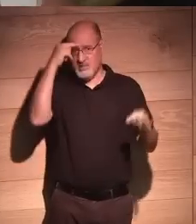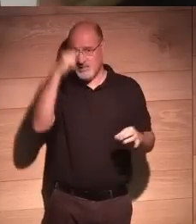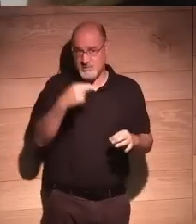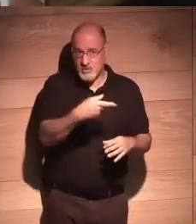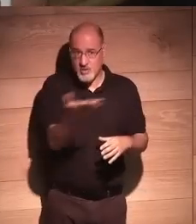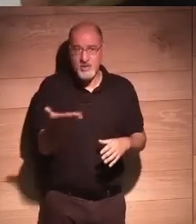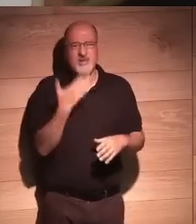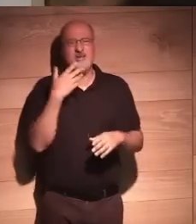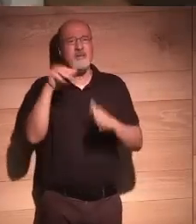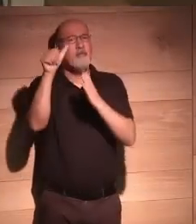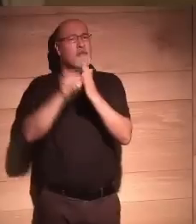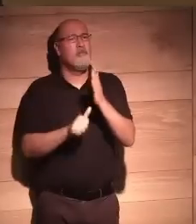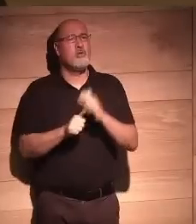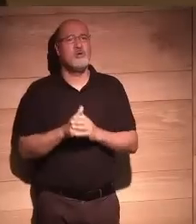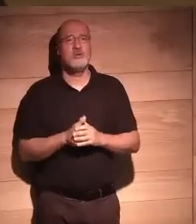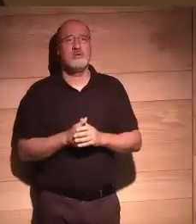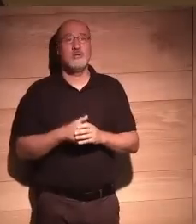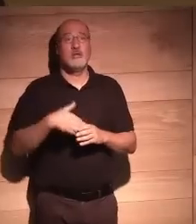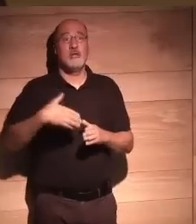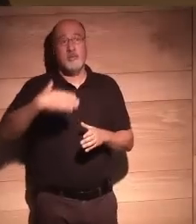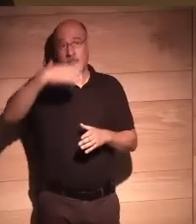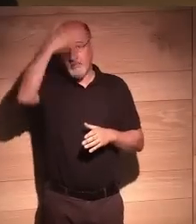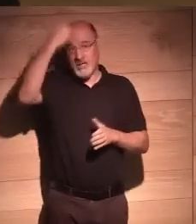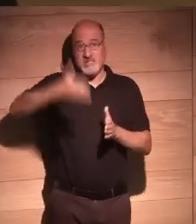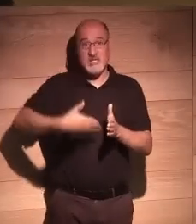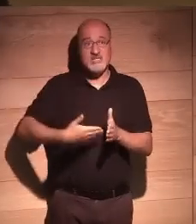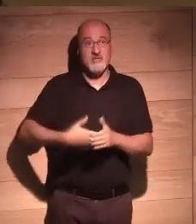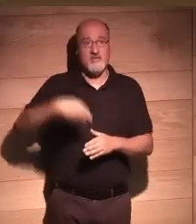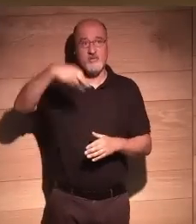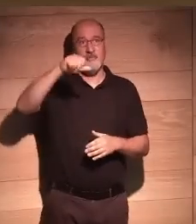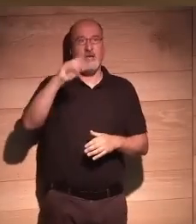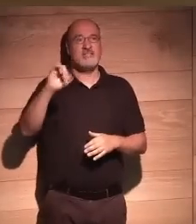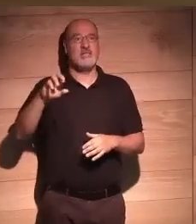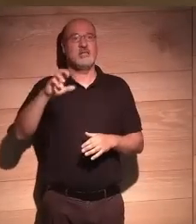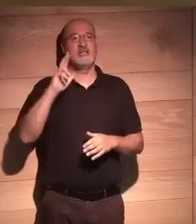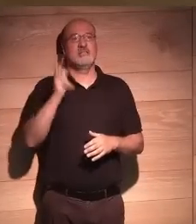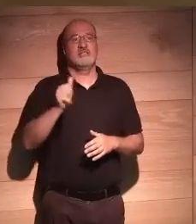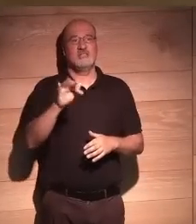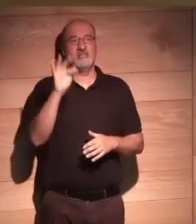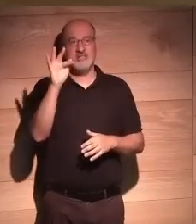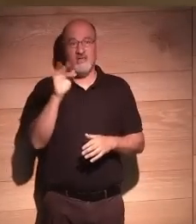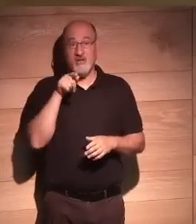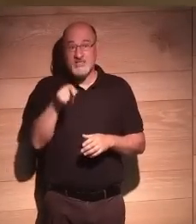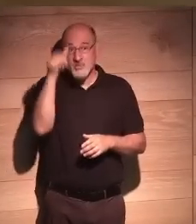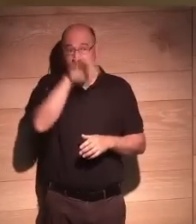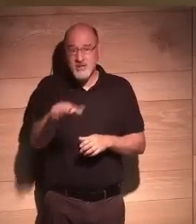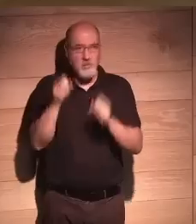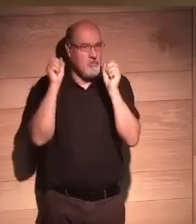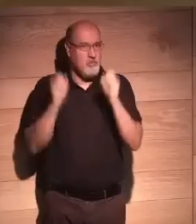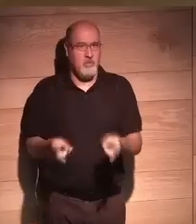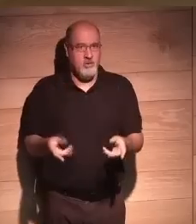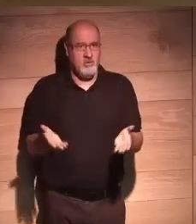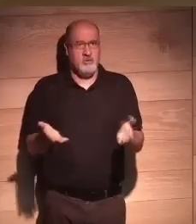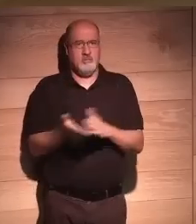Mencionaron el programa de los Masterchef. Yo digo que el programa de Masterchef dirigido a niños es lo peor que pueden haber hecho, porque